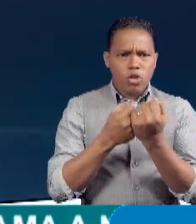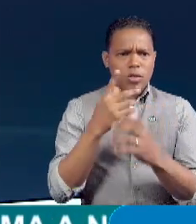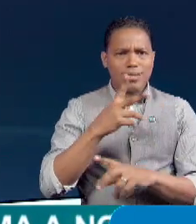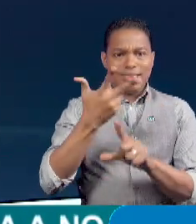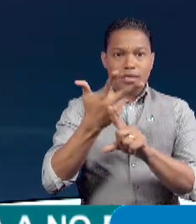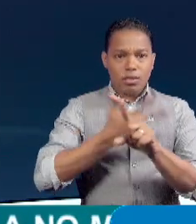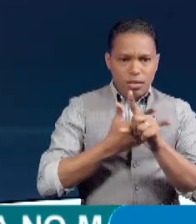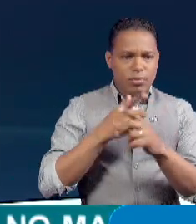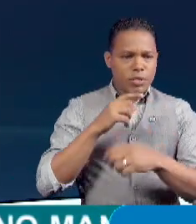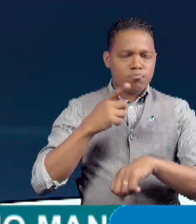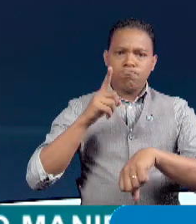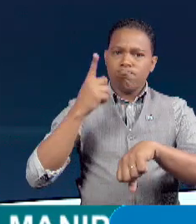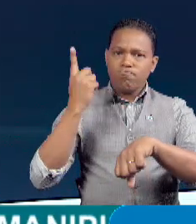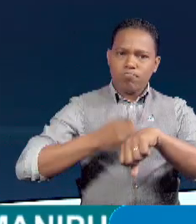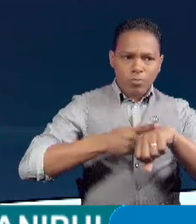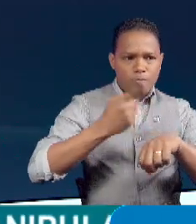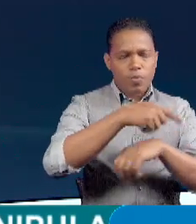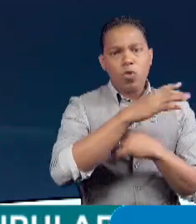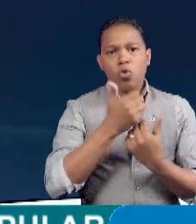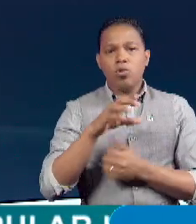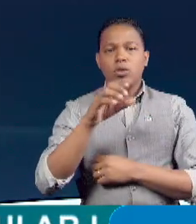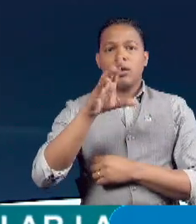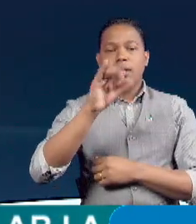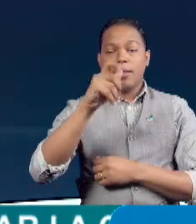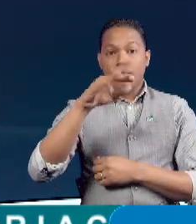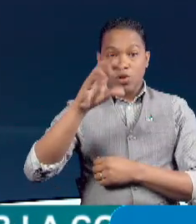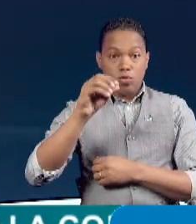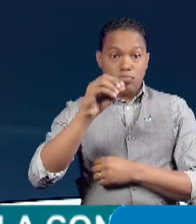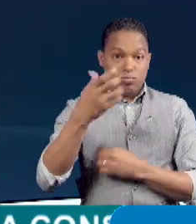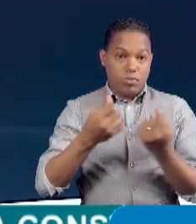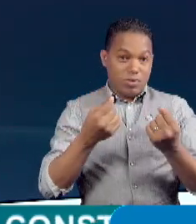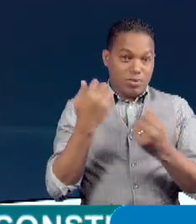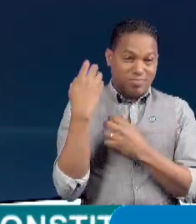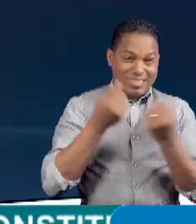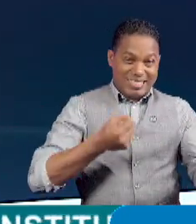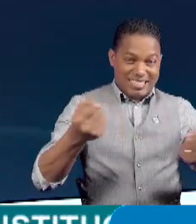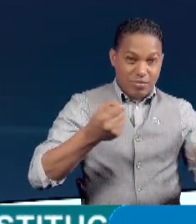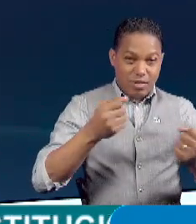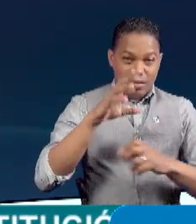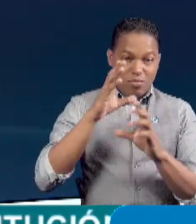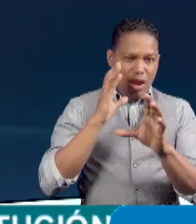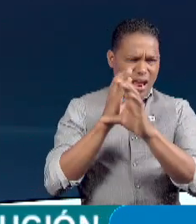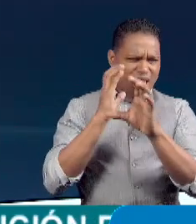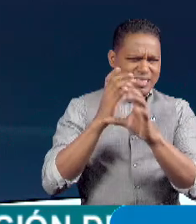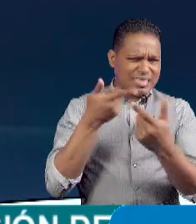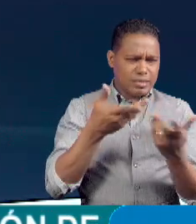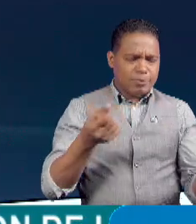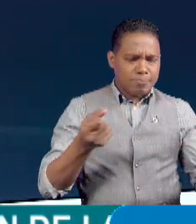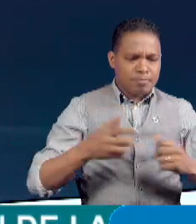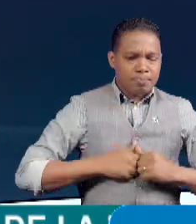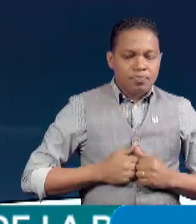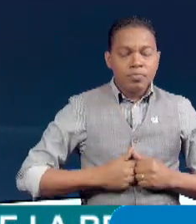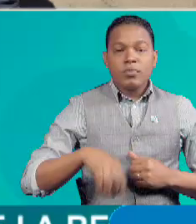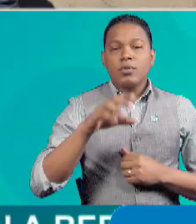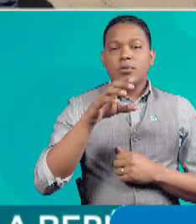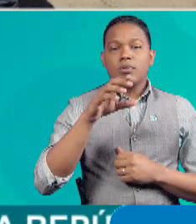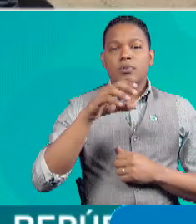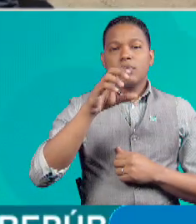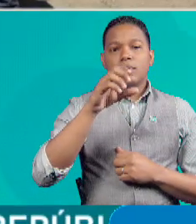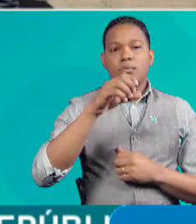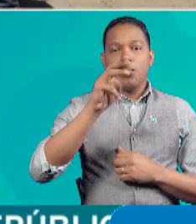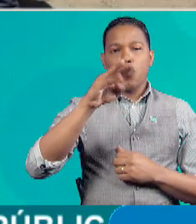La Patana, de nombre Camilo Confesor. Moisés Mejía justamente está en vivo desde allí, desde Quitasueños, con más detalles al respecto.